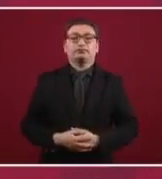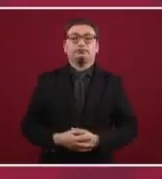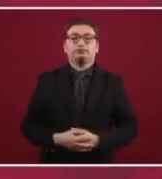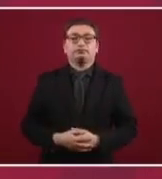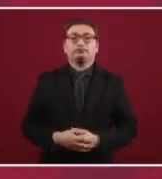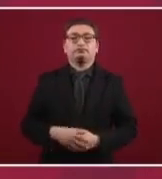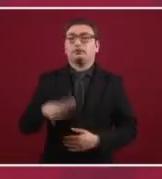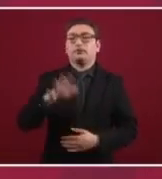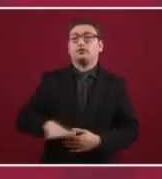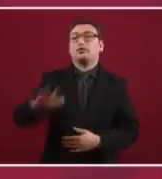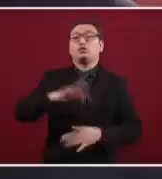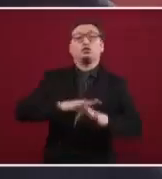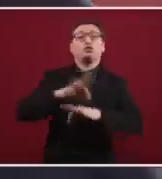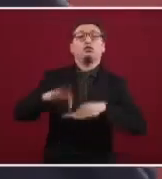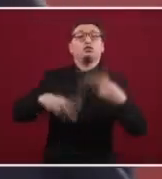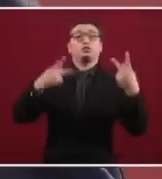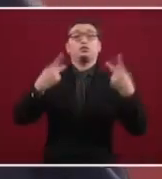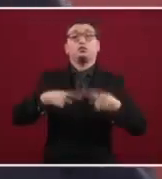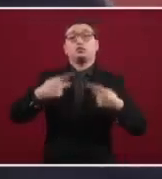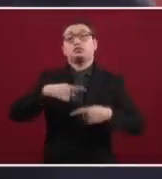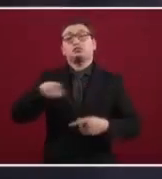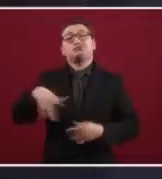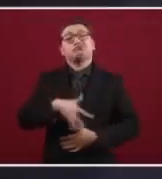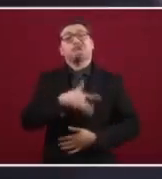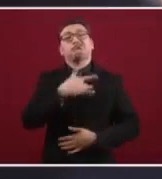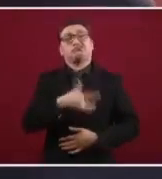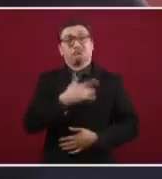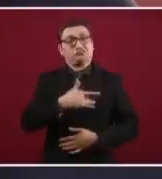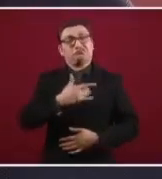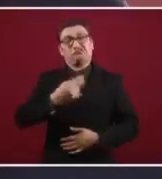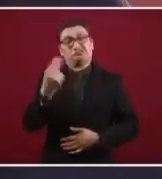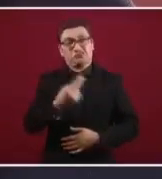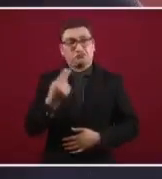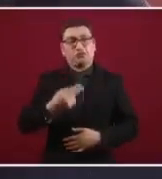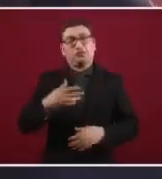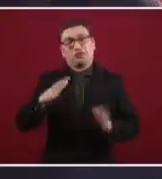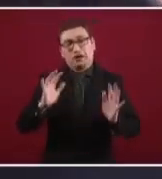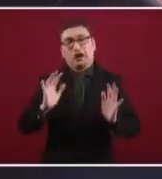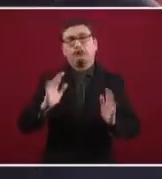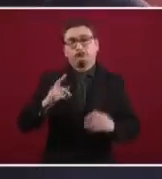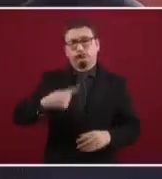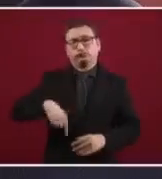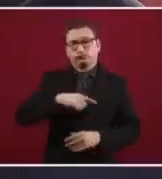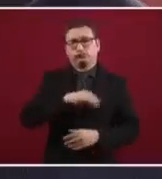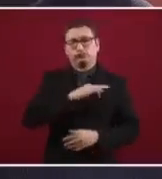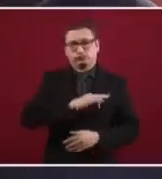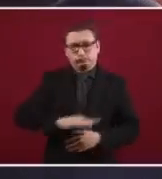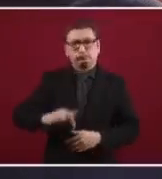los ciudadanos lo consideran, vamos a abrir